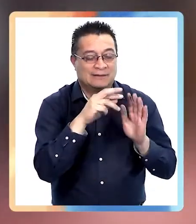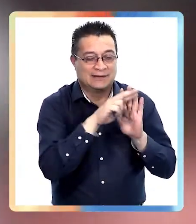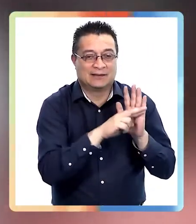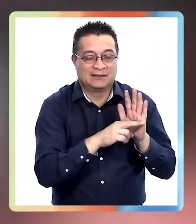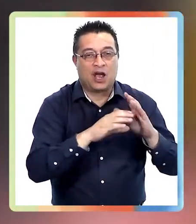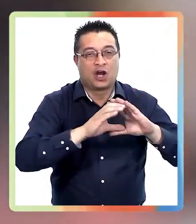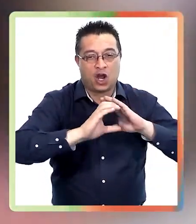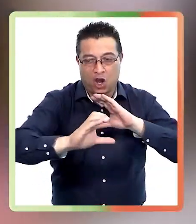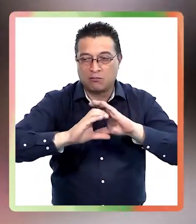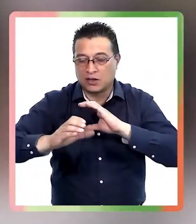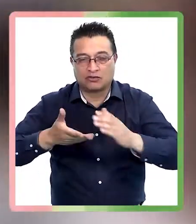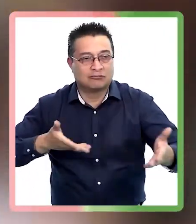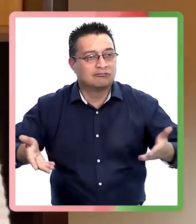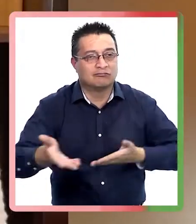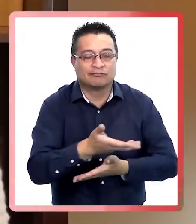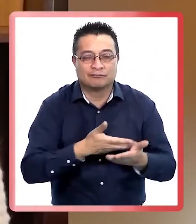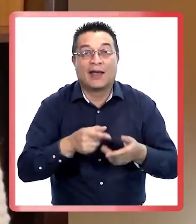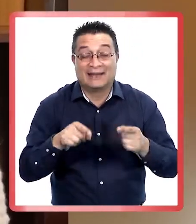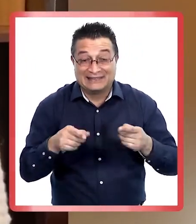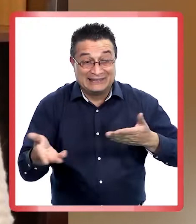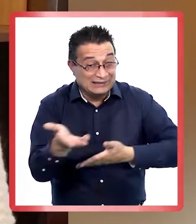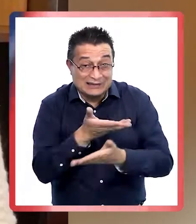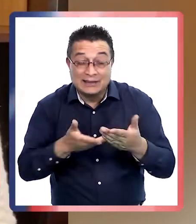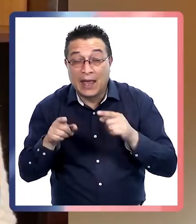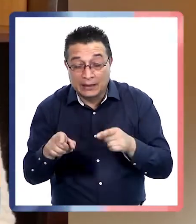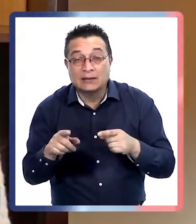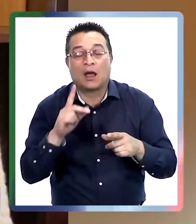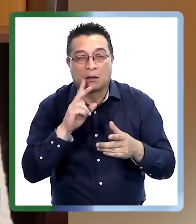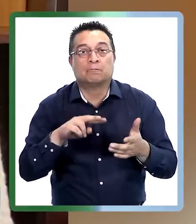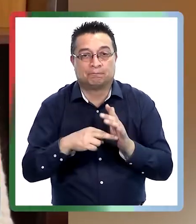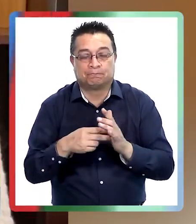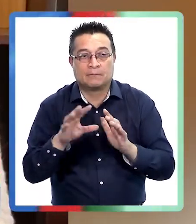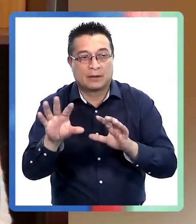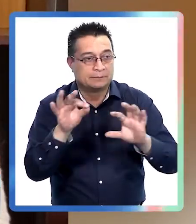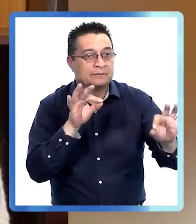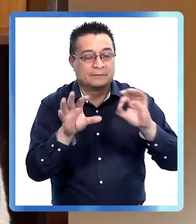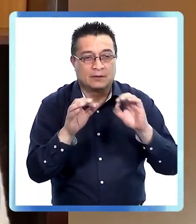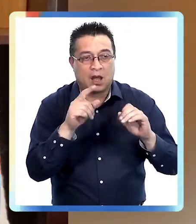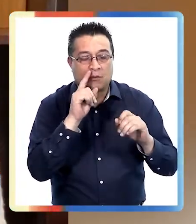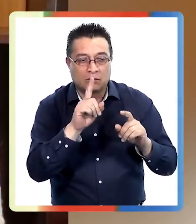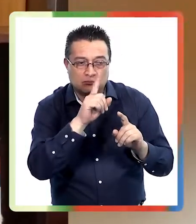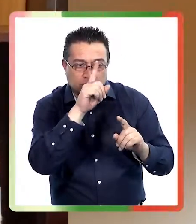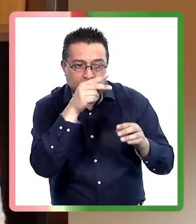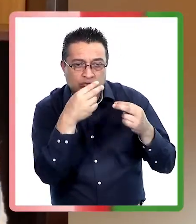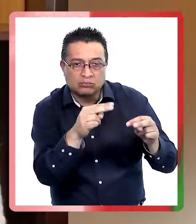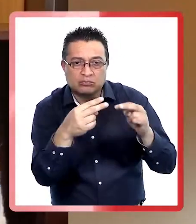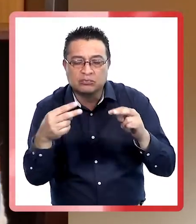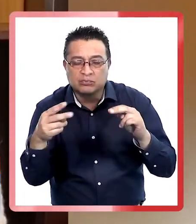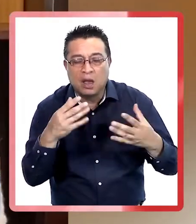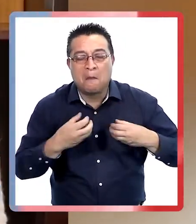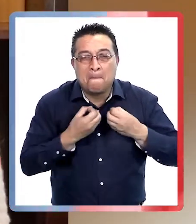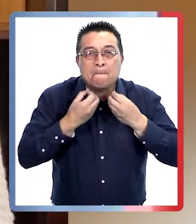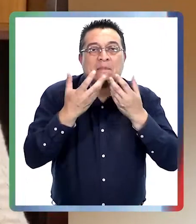regularnos, ¿cierto?, en la comunicación y en la interacción. Esta falta de interacción nos dificulta el poder identificar estos códigos, ¿cierto?, estas